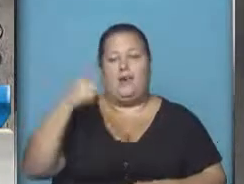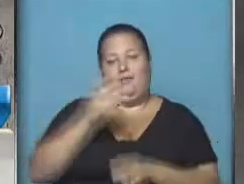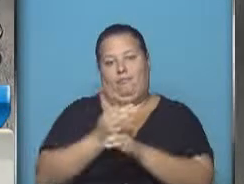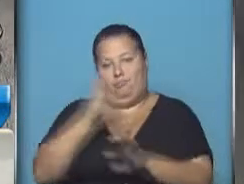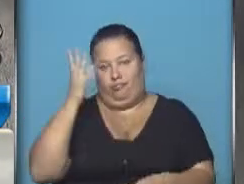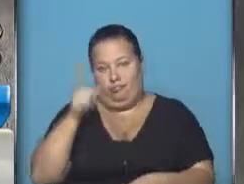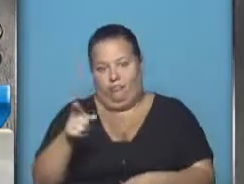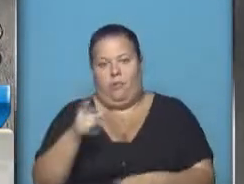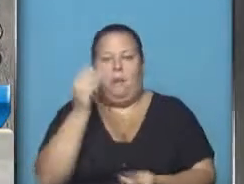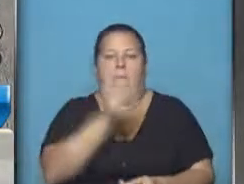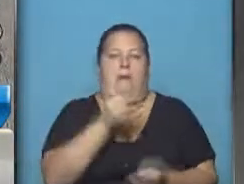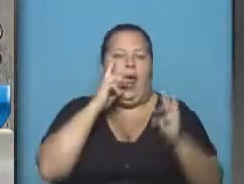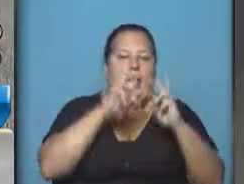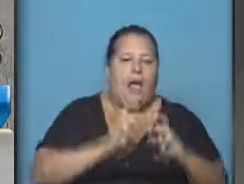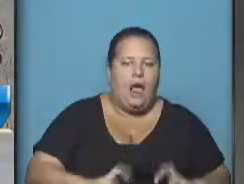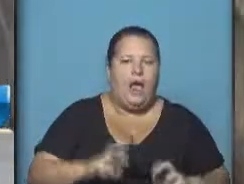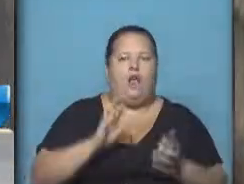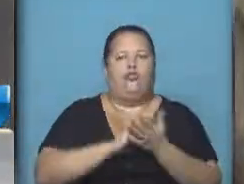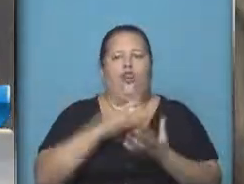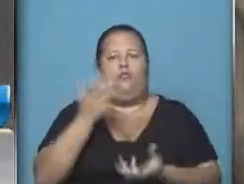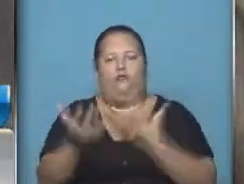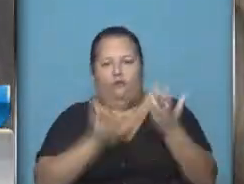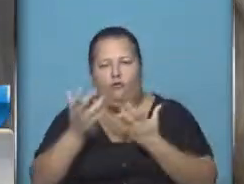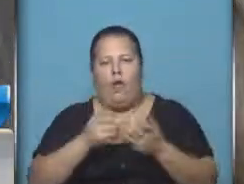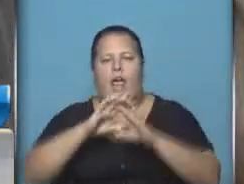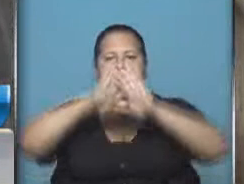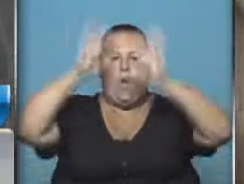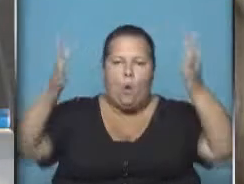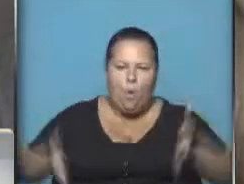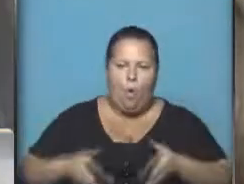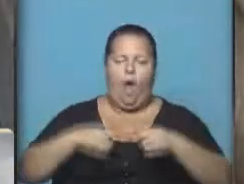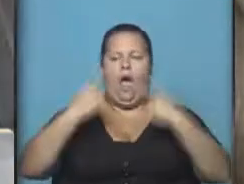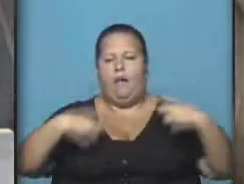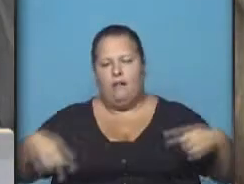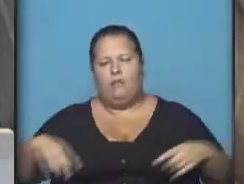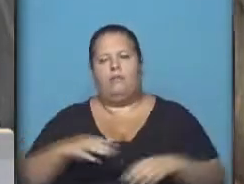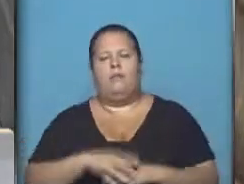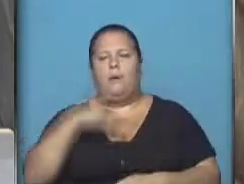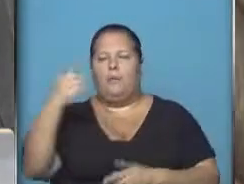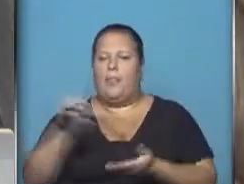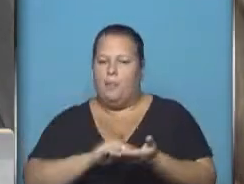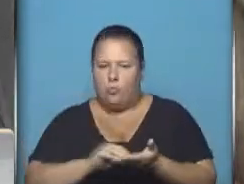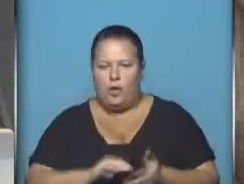especialistas, tanto en el análisis de la carga de fuego, en el análisis de la estructura, que después le voy a contestar al diputado Bodar,